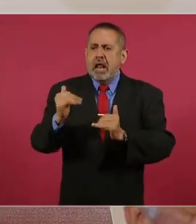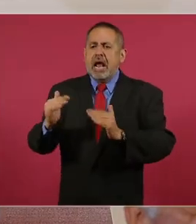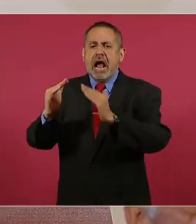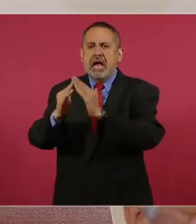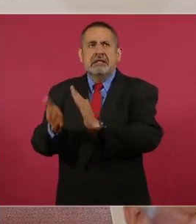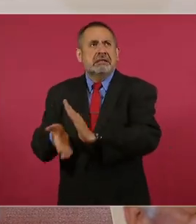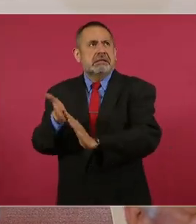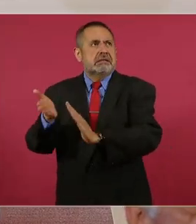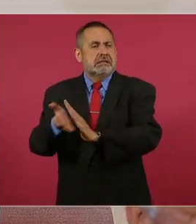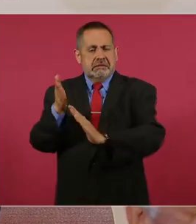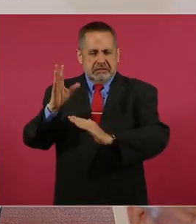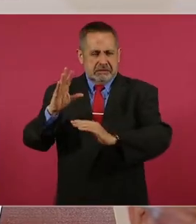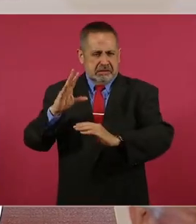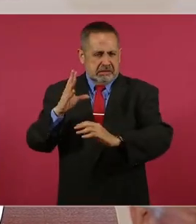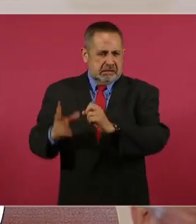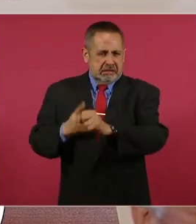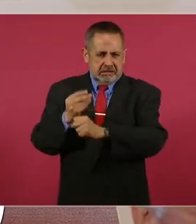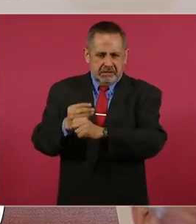Ese día,